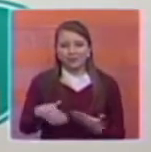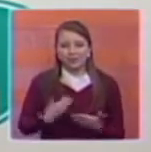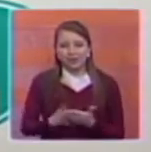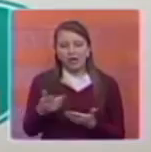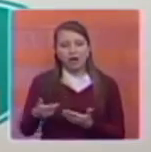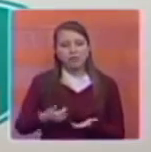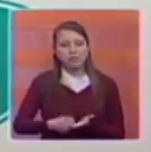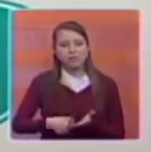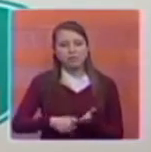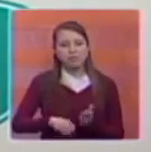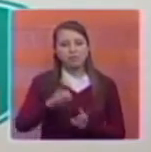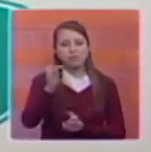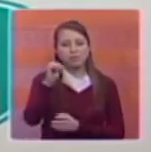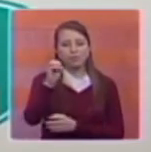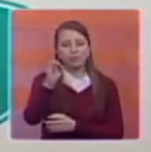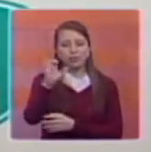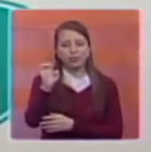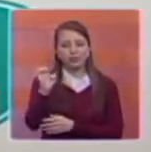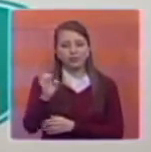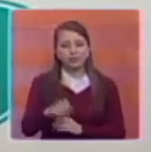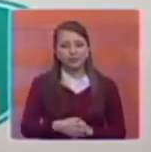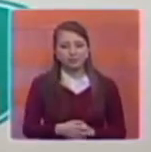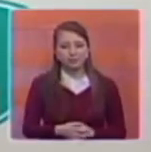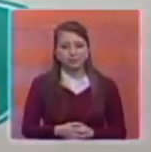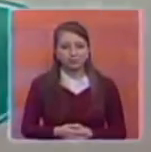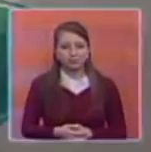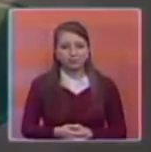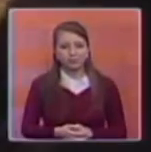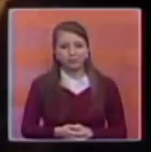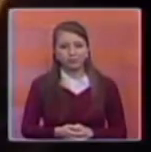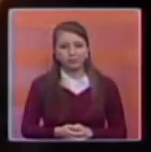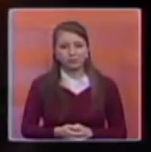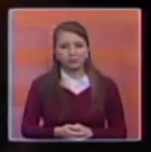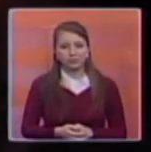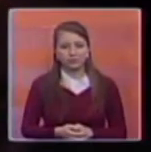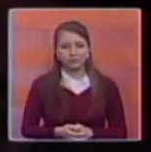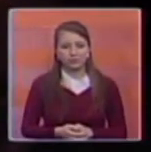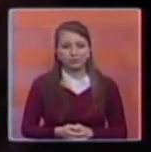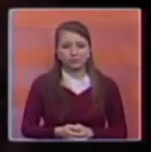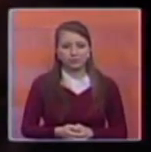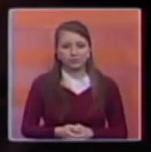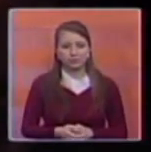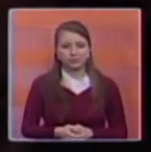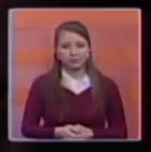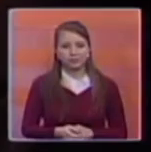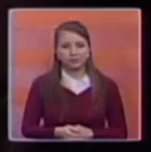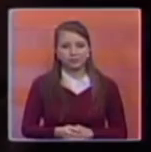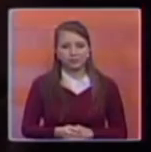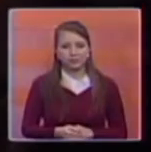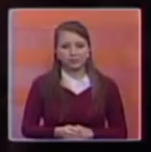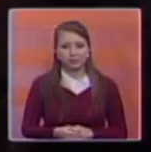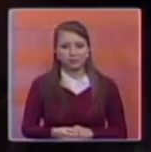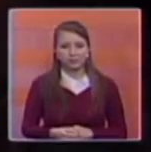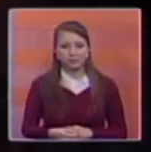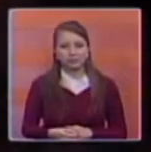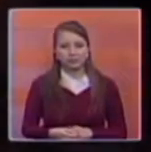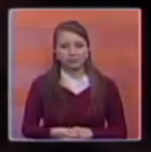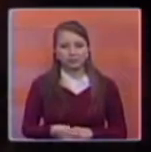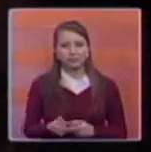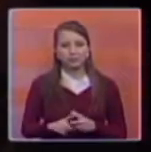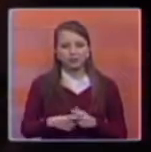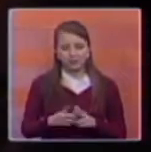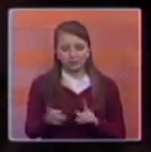para que empiecen a coger sabor. Aunque primero era la salsa, pero eso lo tengo que procesar. Así que vamos a hacer eso en este